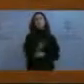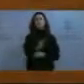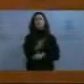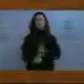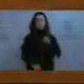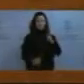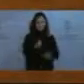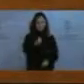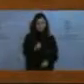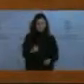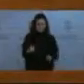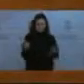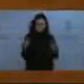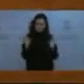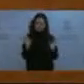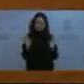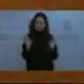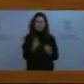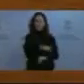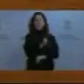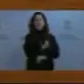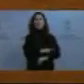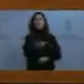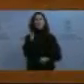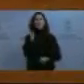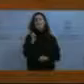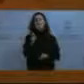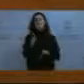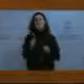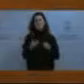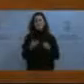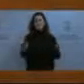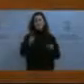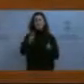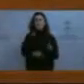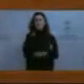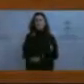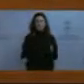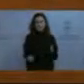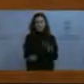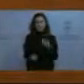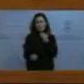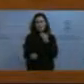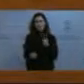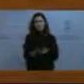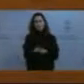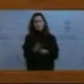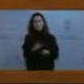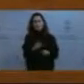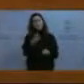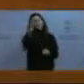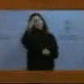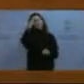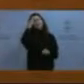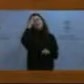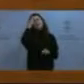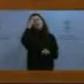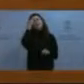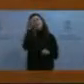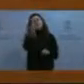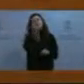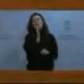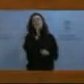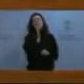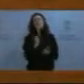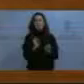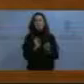cosa, oiga, nosotros todo el deporte existe, inauguraba alguna cosa. Era entrañable, porque claro, eso era, no lo estoy metiendo con este señor,